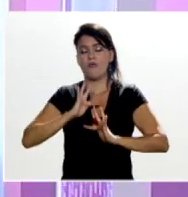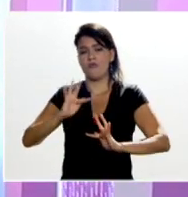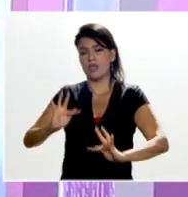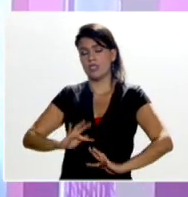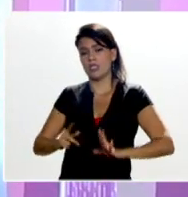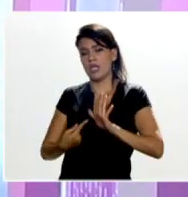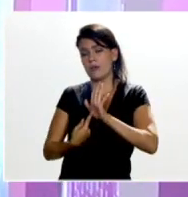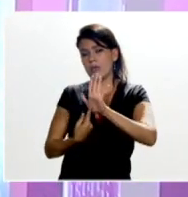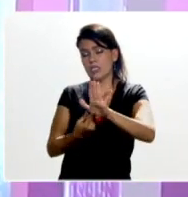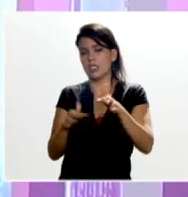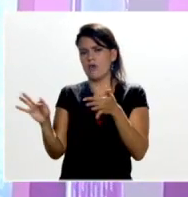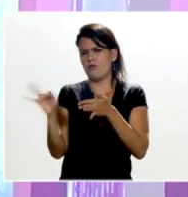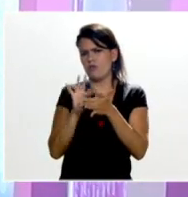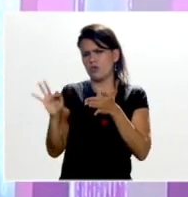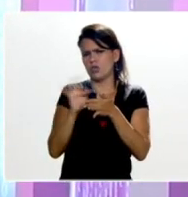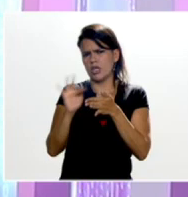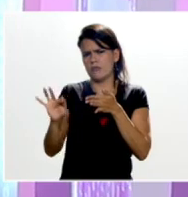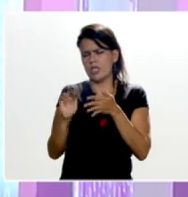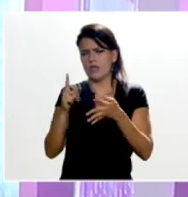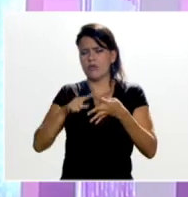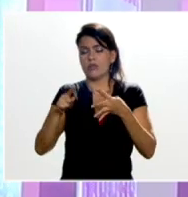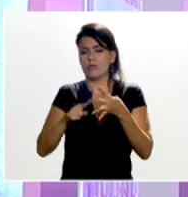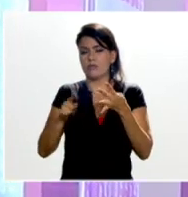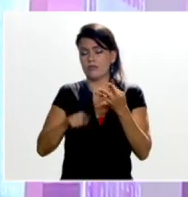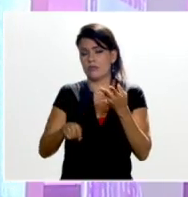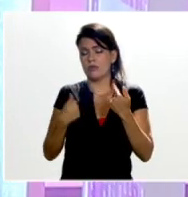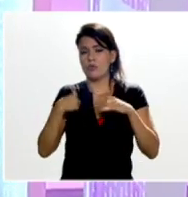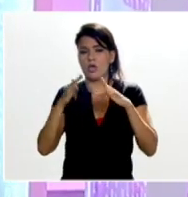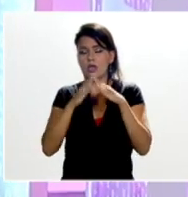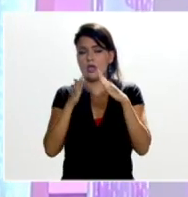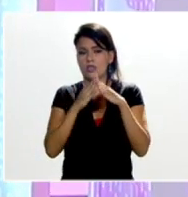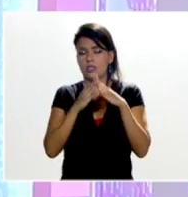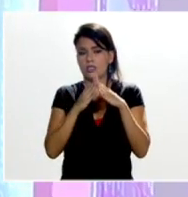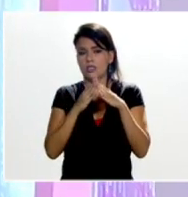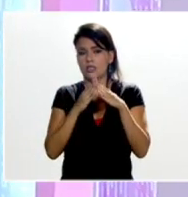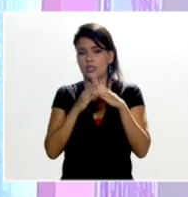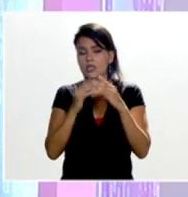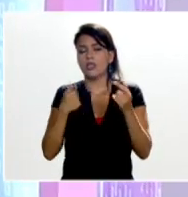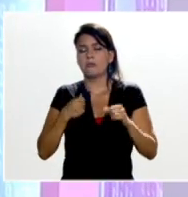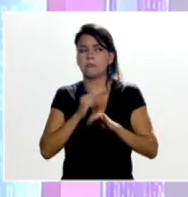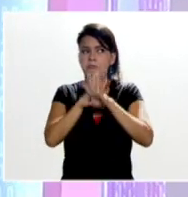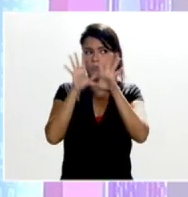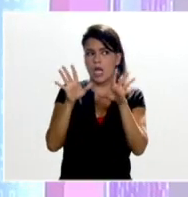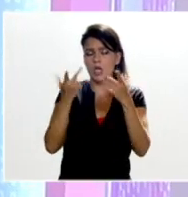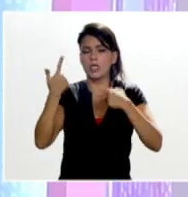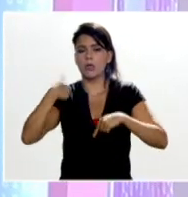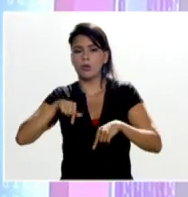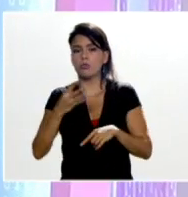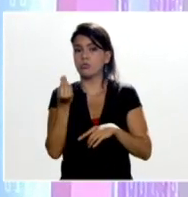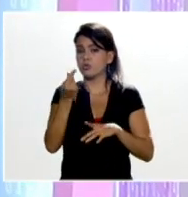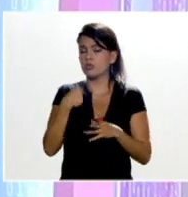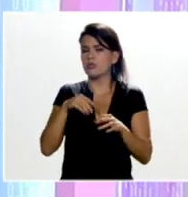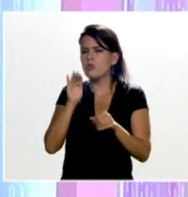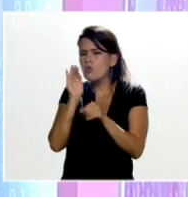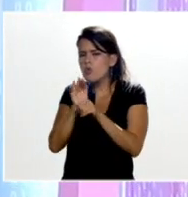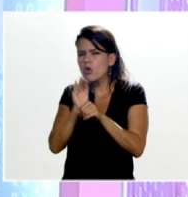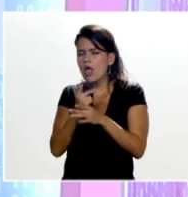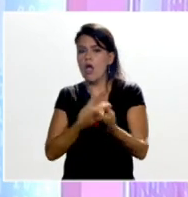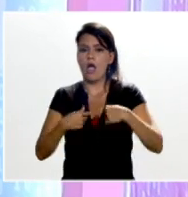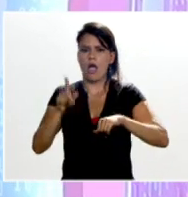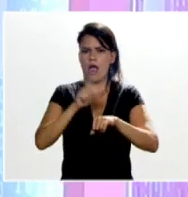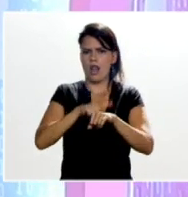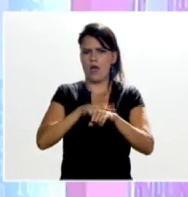presentan el funcionamiento de estos artefactos. Cabe destacar que debemos tener muchísimo cuidado a la